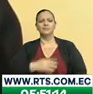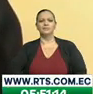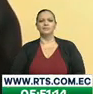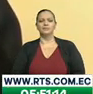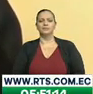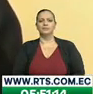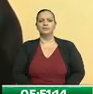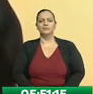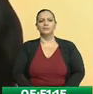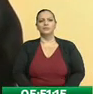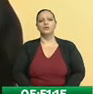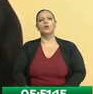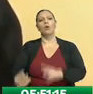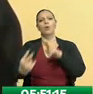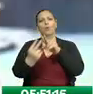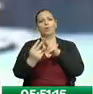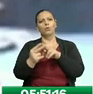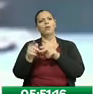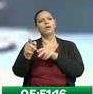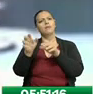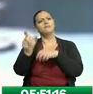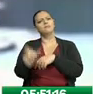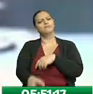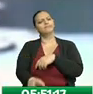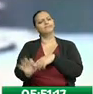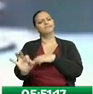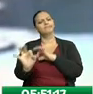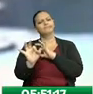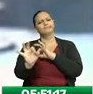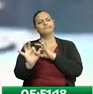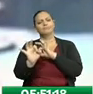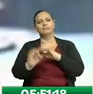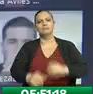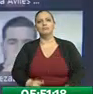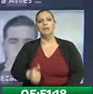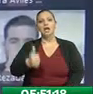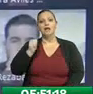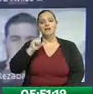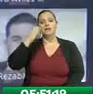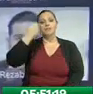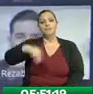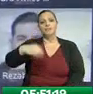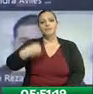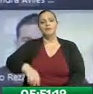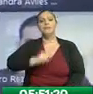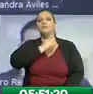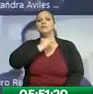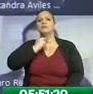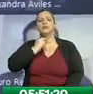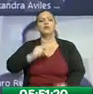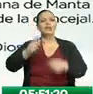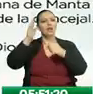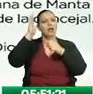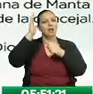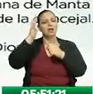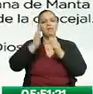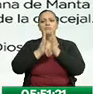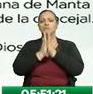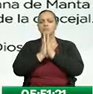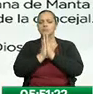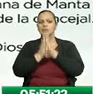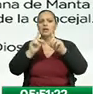una mujer ejemplar. Este miércoles, a través de una misa virtual, sus familiares, amigos, pacientes y conocidos le dieron el último adiós